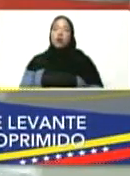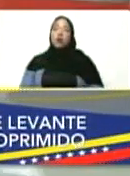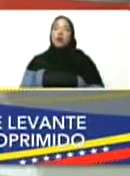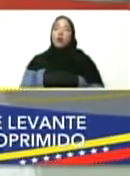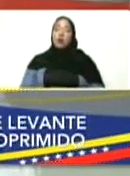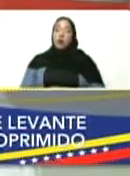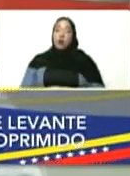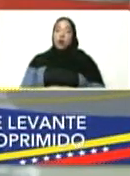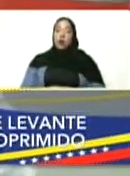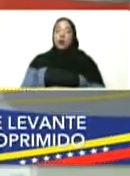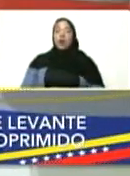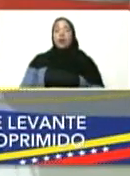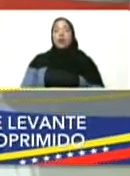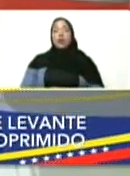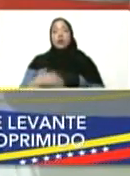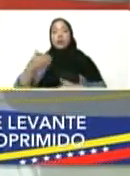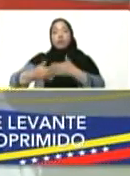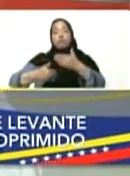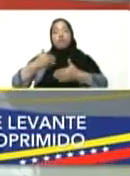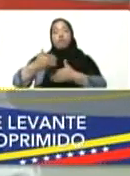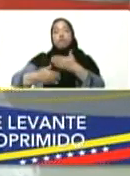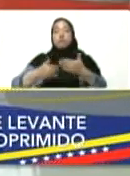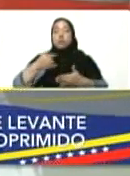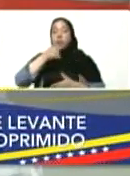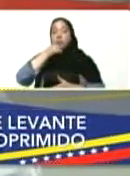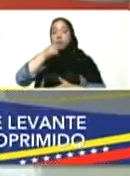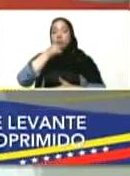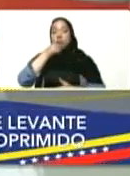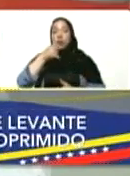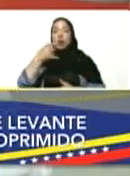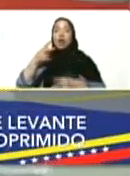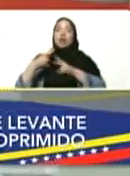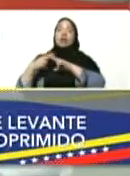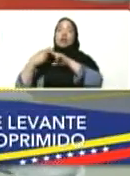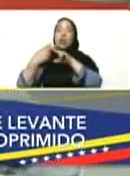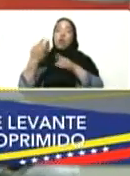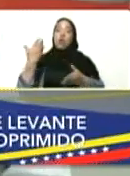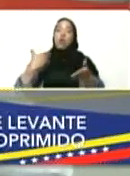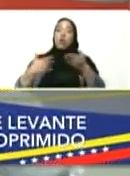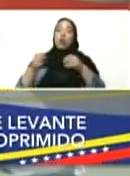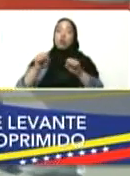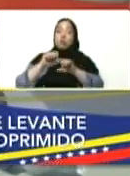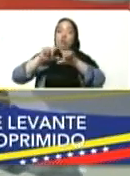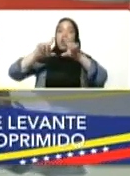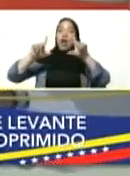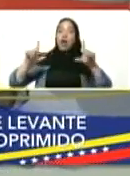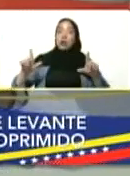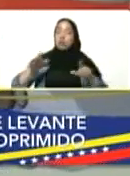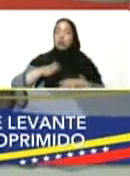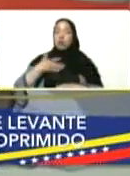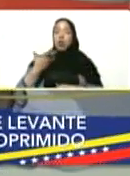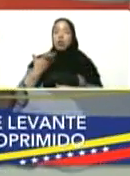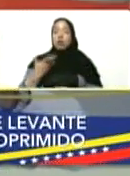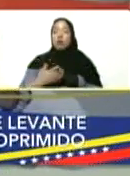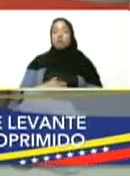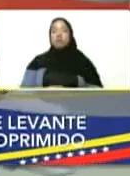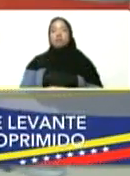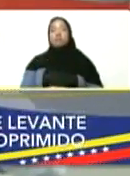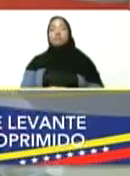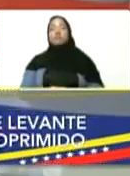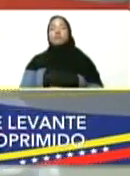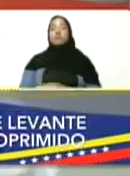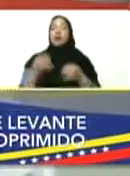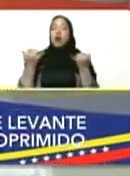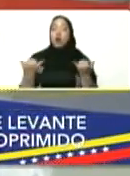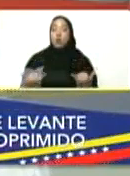para poder andar por el camino de la prestación de servicio amplio. ¿Cuánto daño